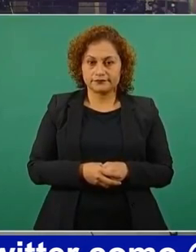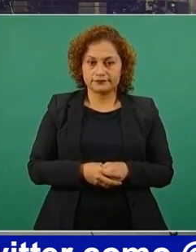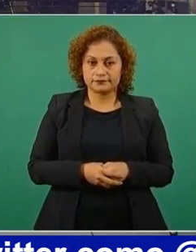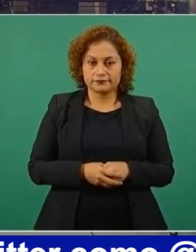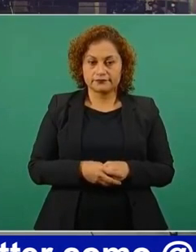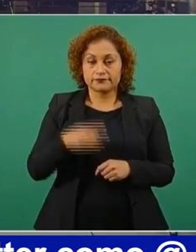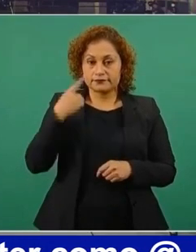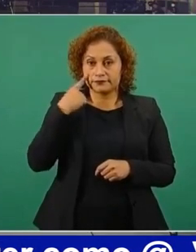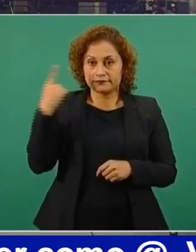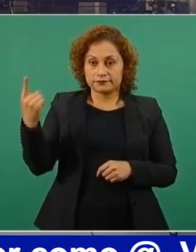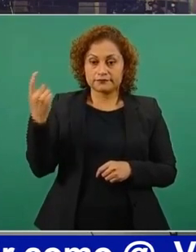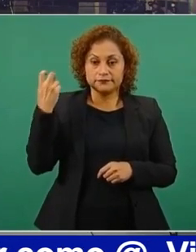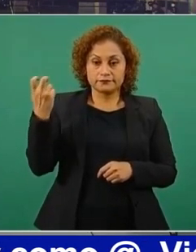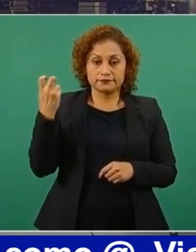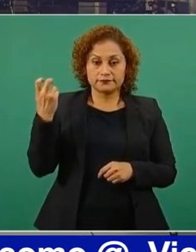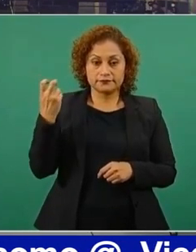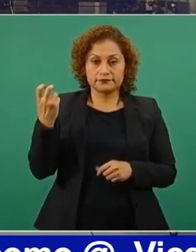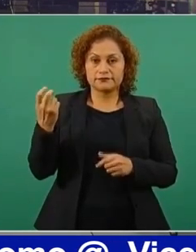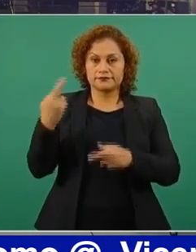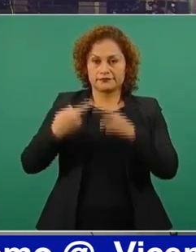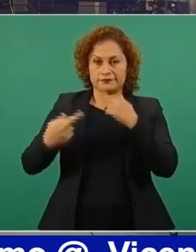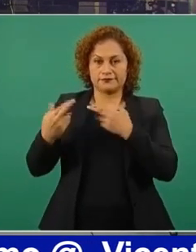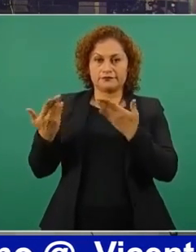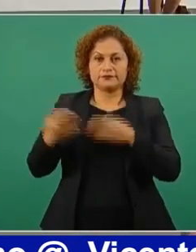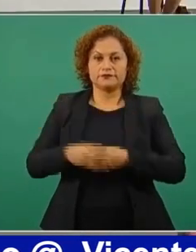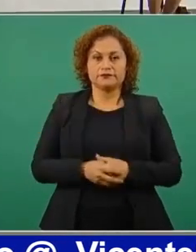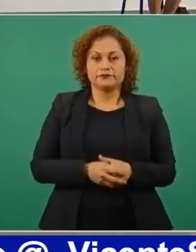Este dato, regresa, de